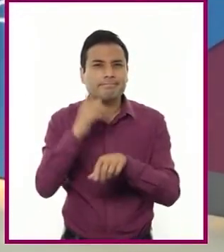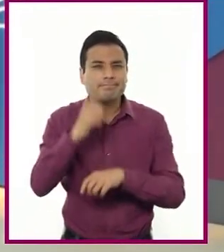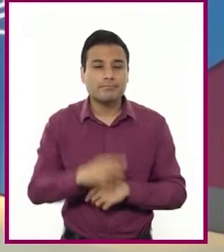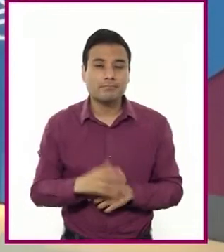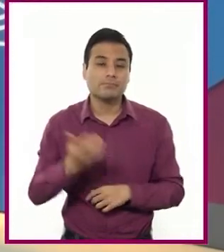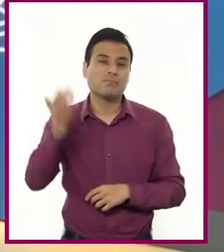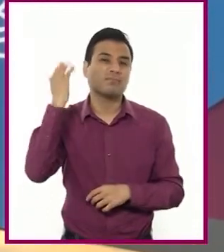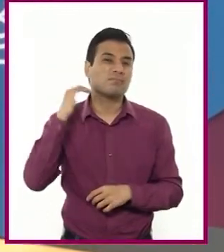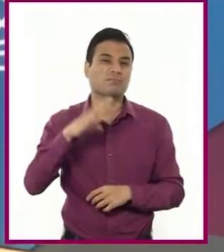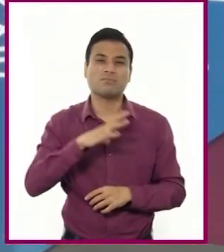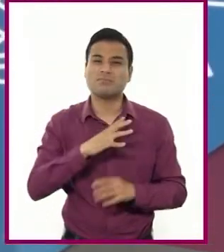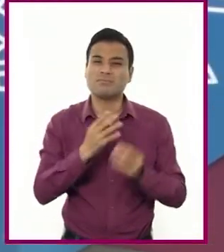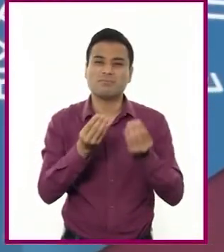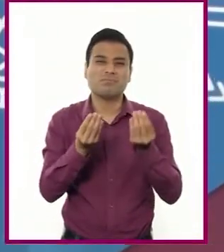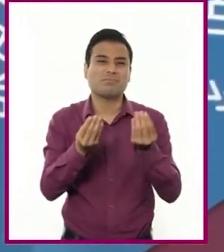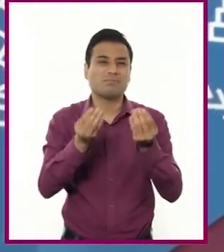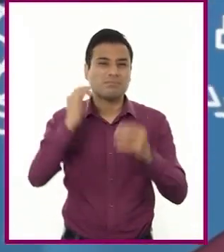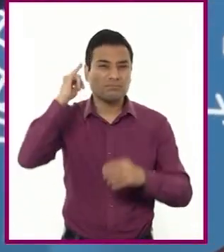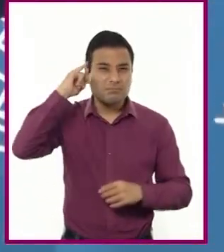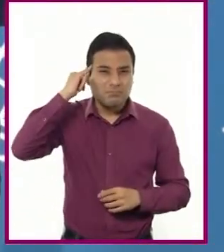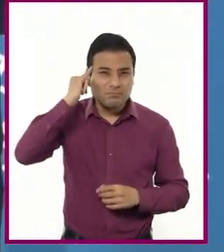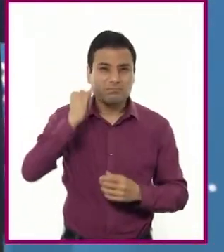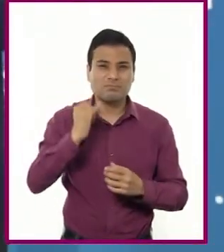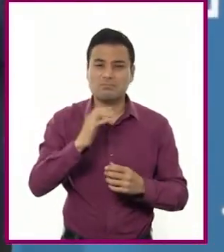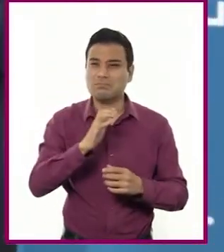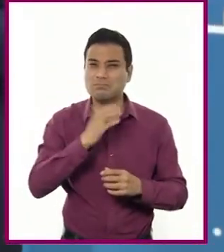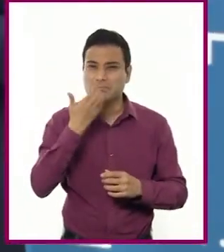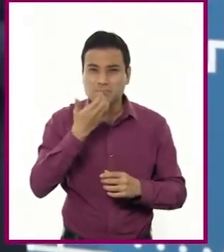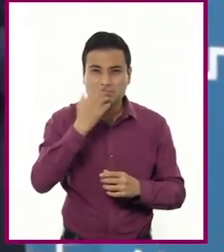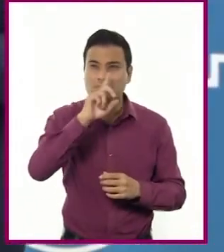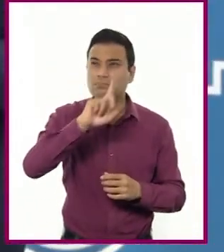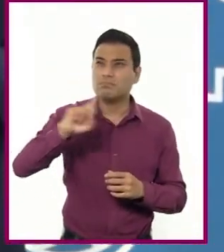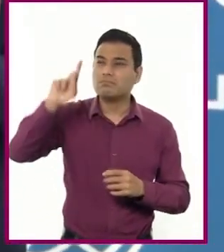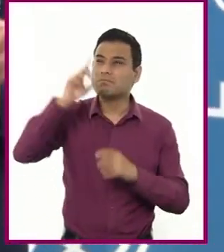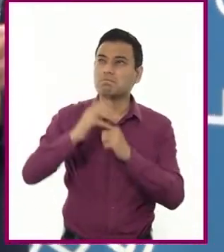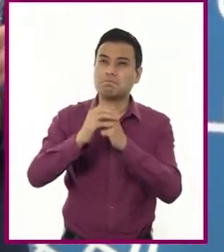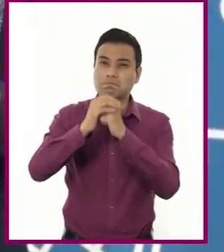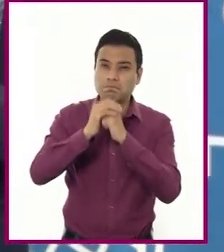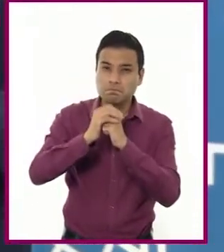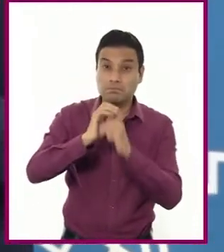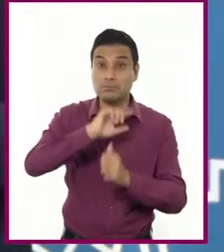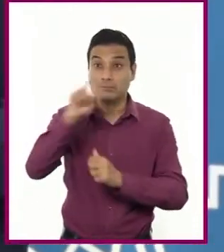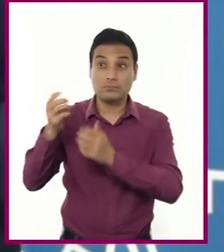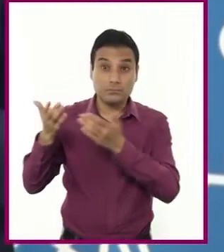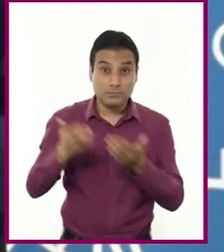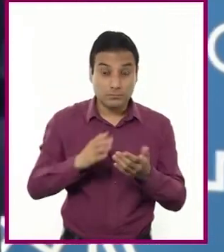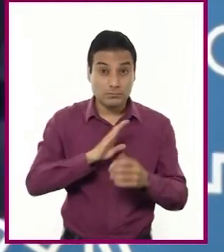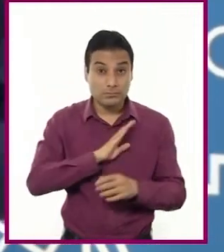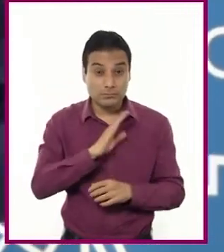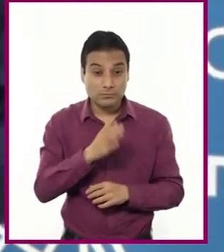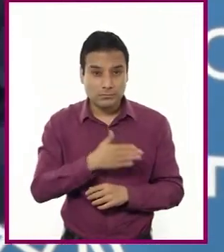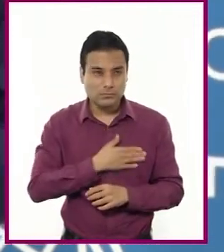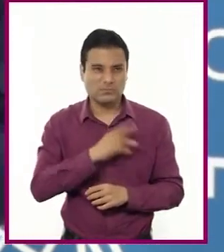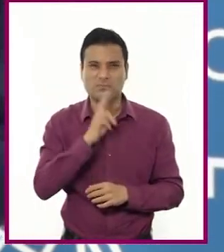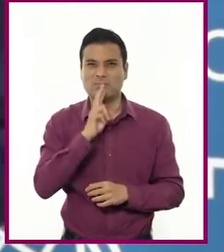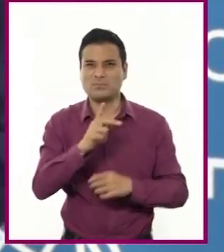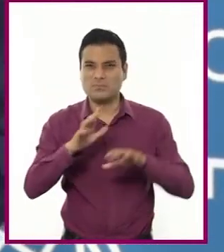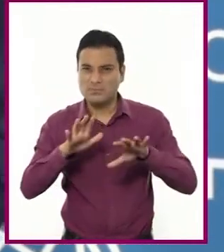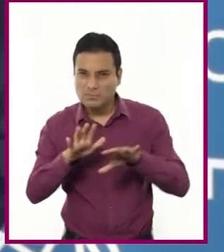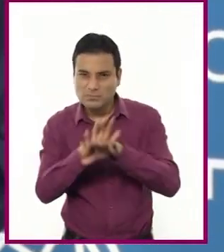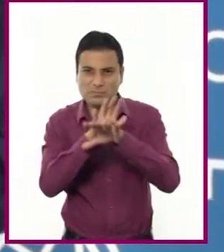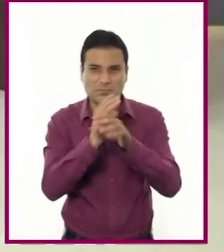prehispánicas que existían en Mesoamérica y, durante la transición a Nueva España, fueron sustituidas por las